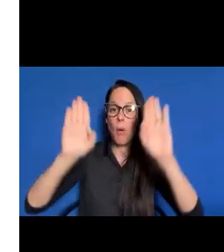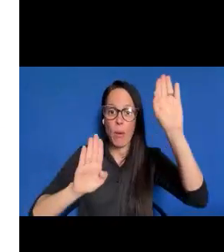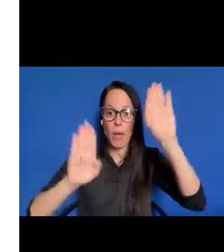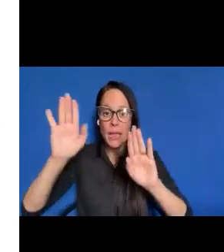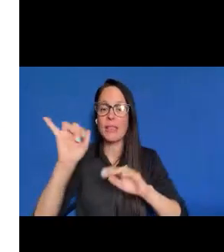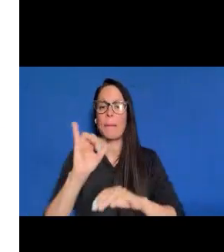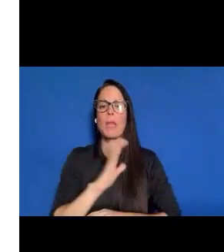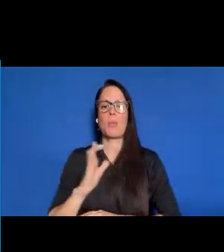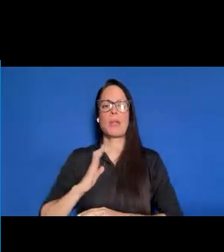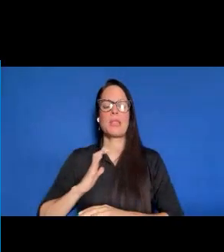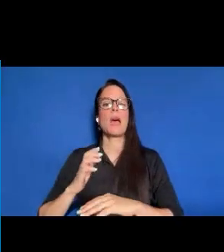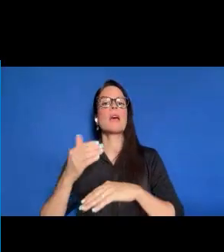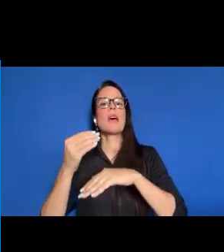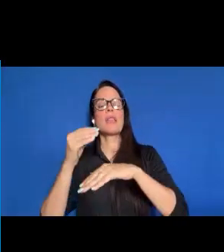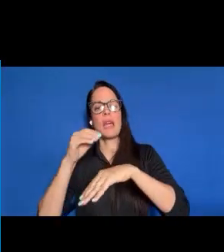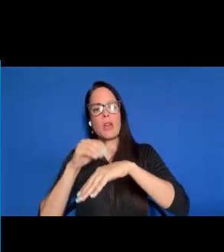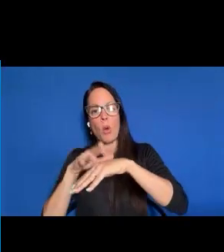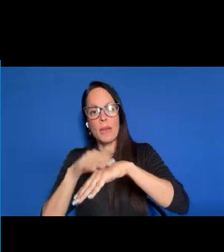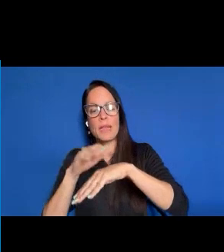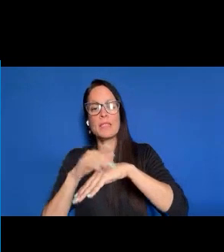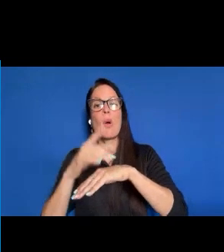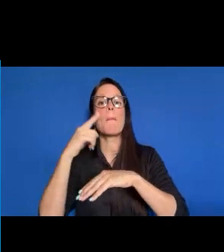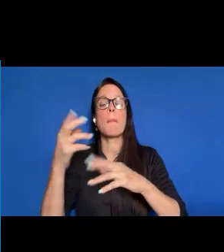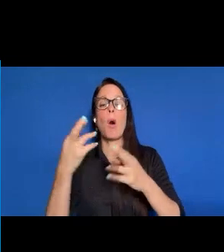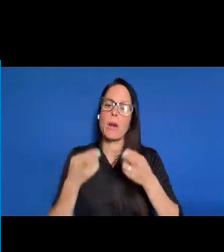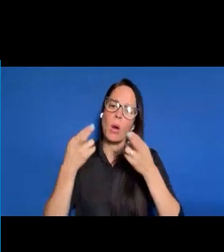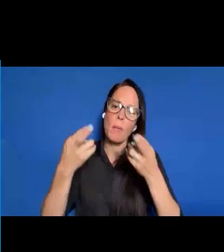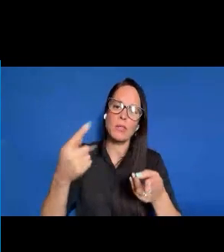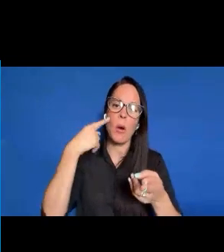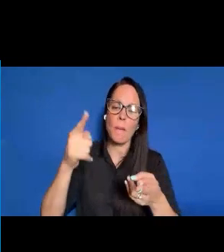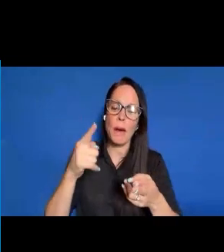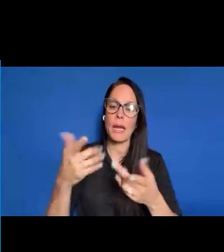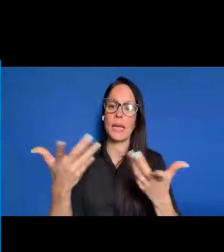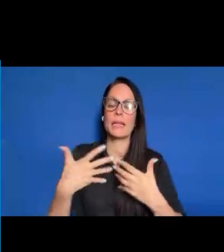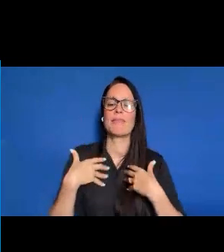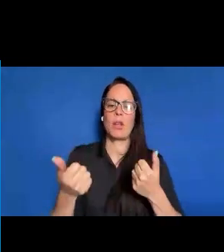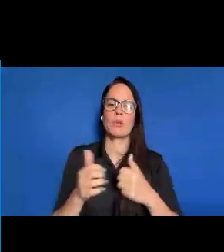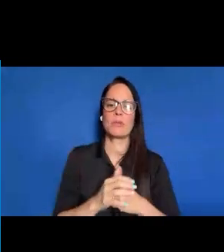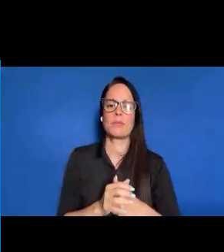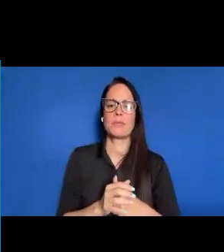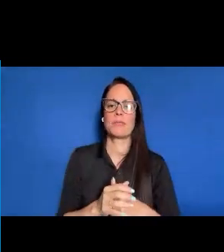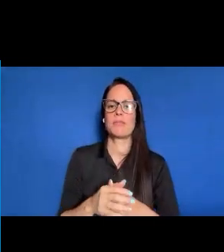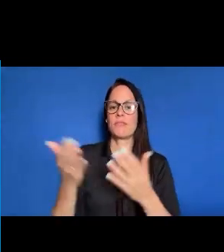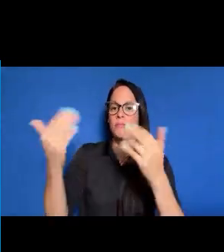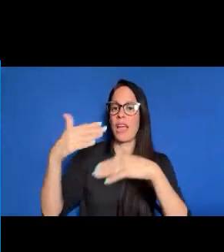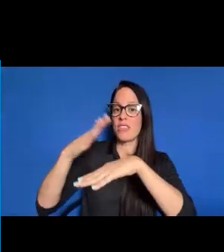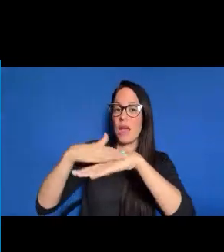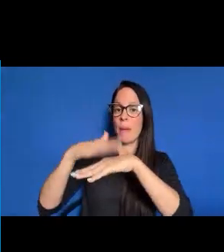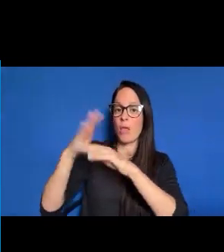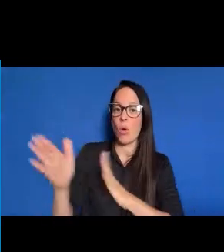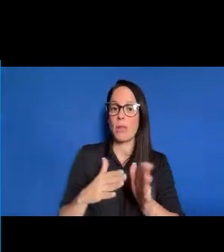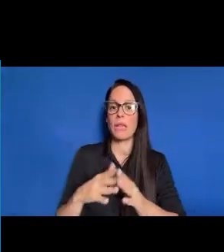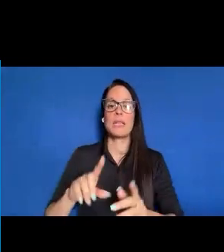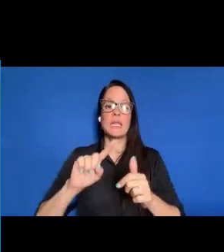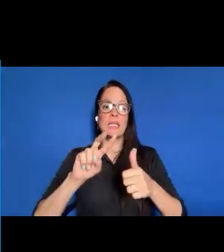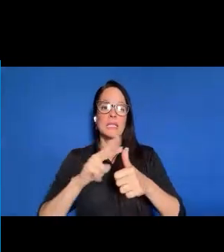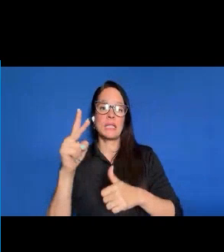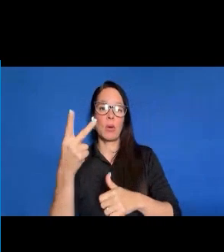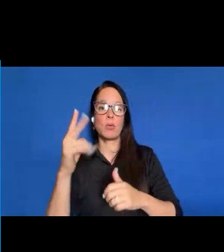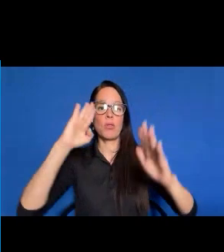recomendación de las mismas al secretario de Salud. Como primer punto, llamado al orden. Segundo, saludos y bienvenida. Tercero, confirmación de